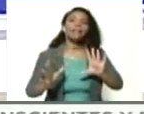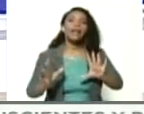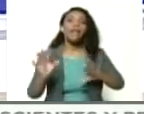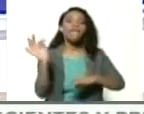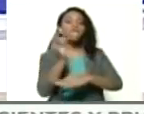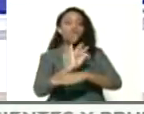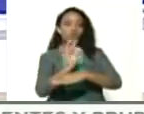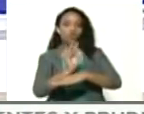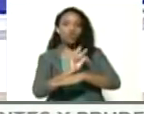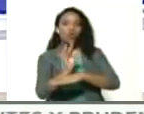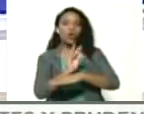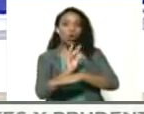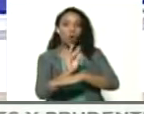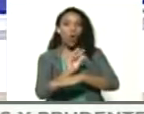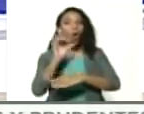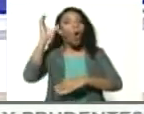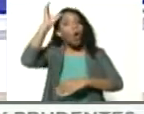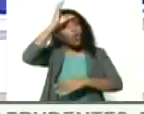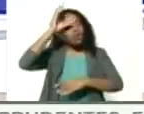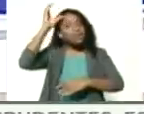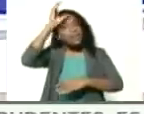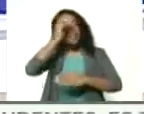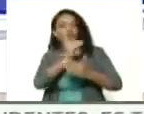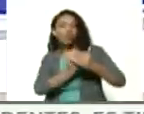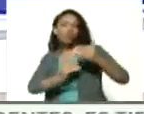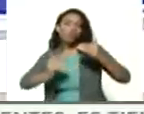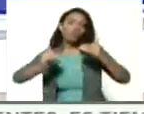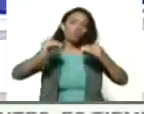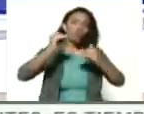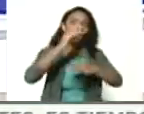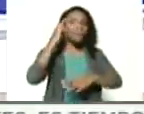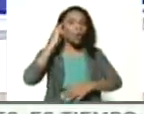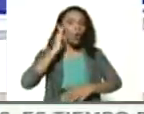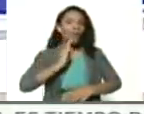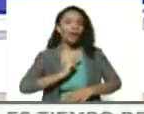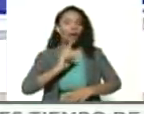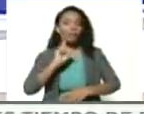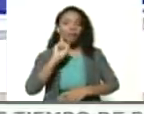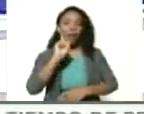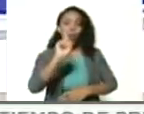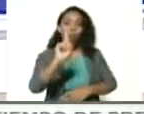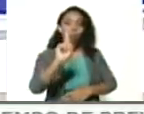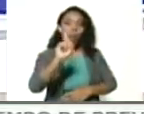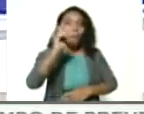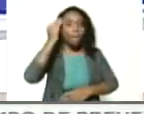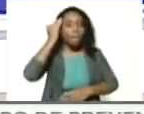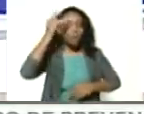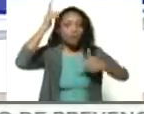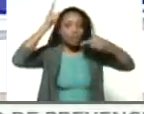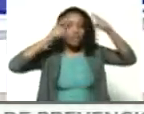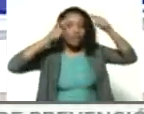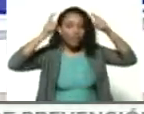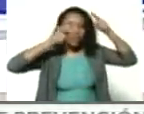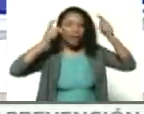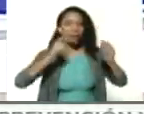funcionó la conciencia superior bolivariana de un oficial chavista